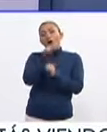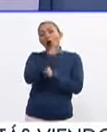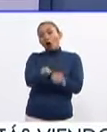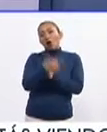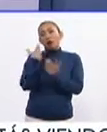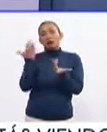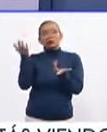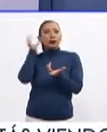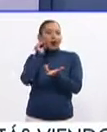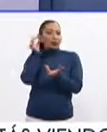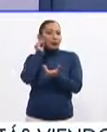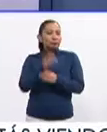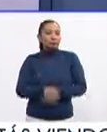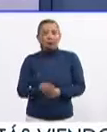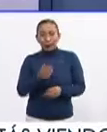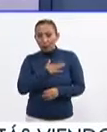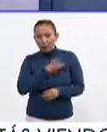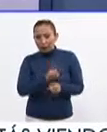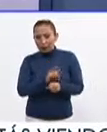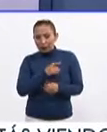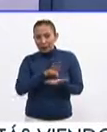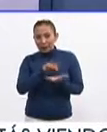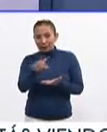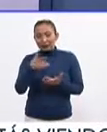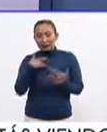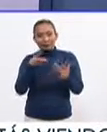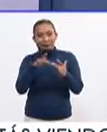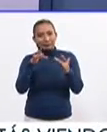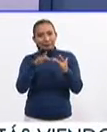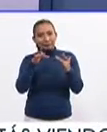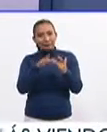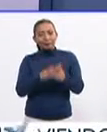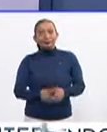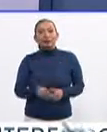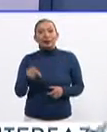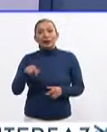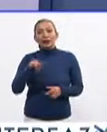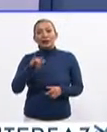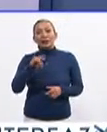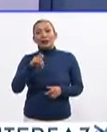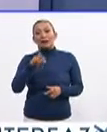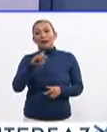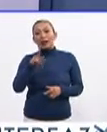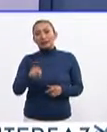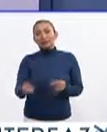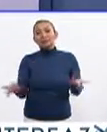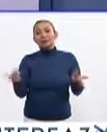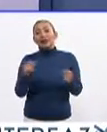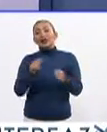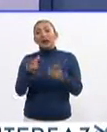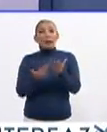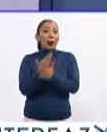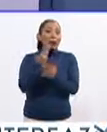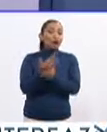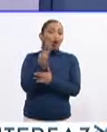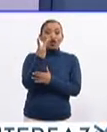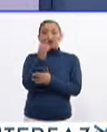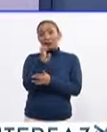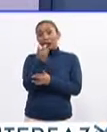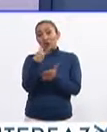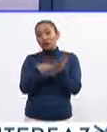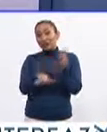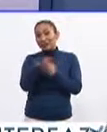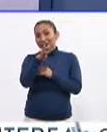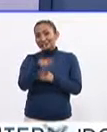una estación de radio. Muy buenos días, muchísimas gracias por tomarnos este enlace para Interfaz. ¿Qué tal amanece este 2 de enero